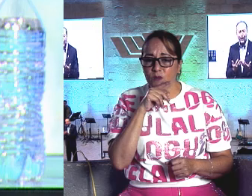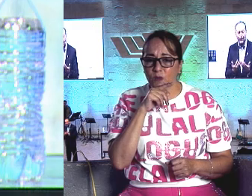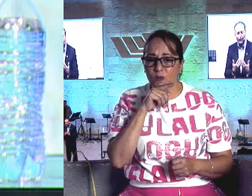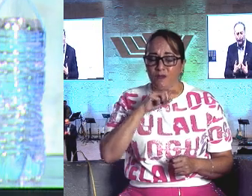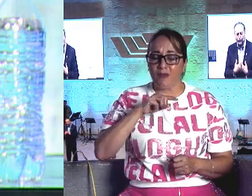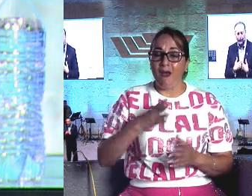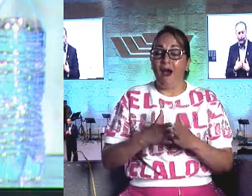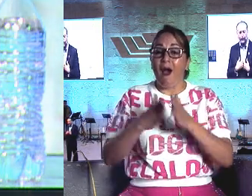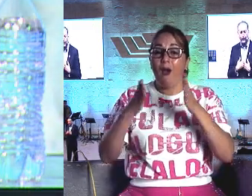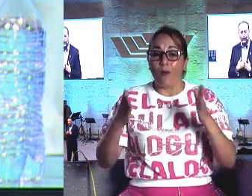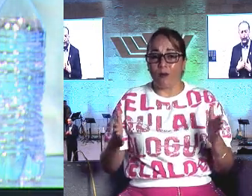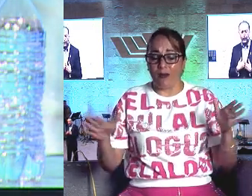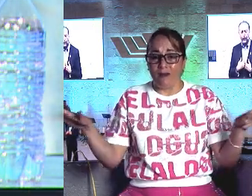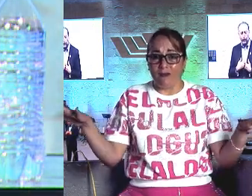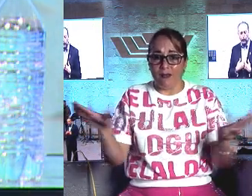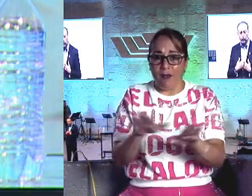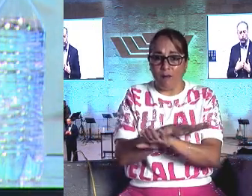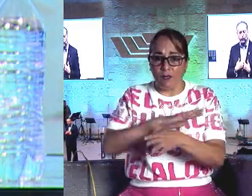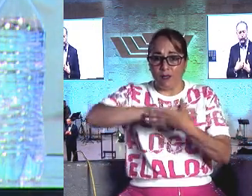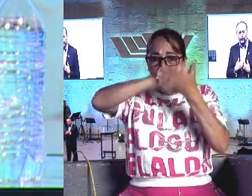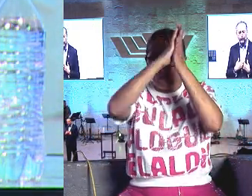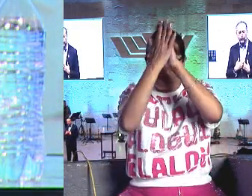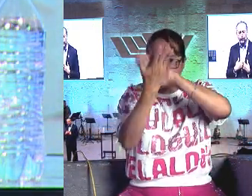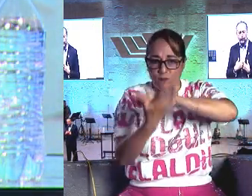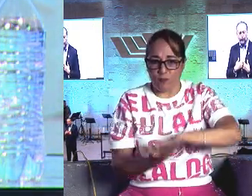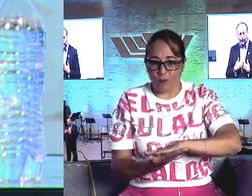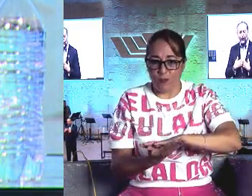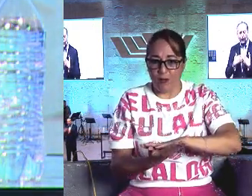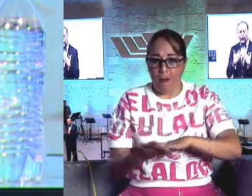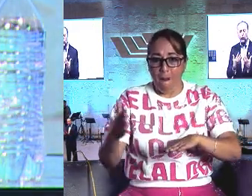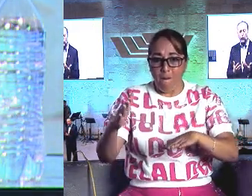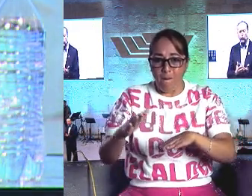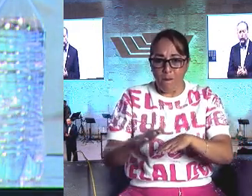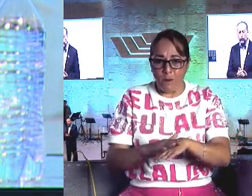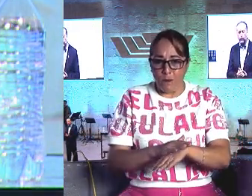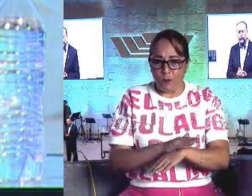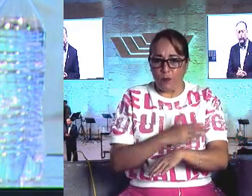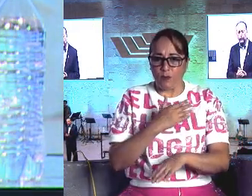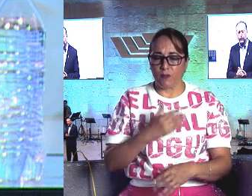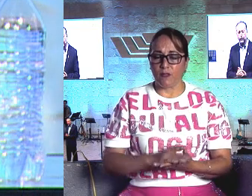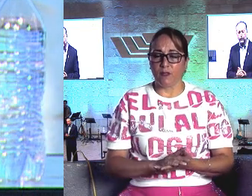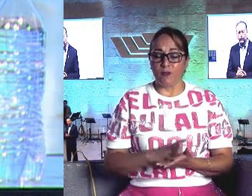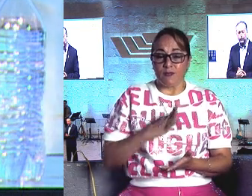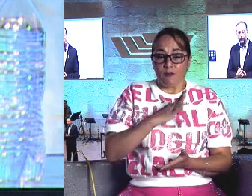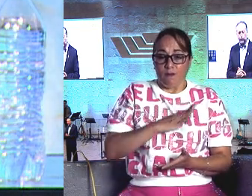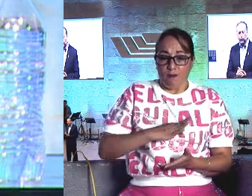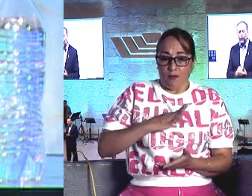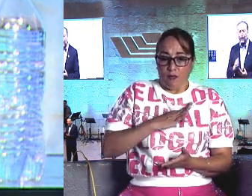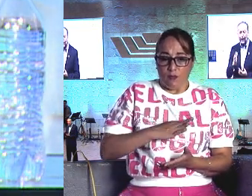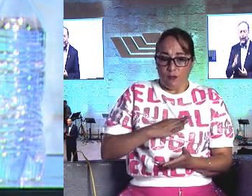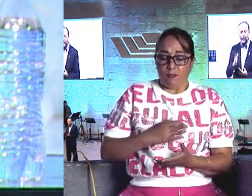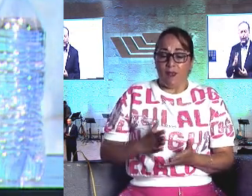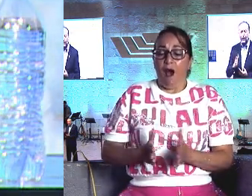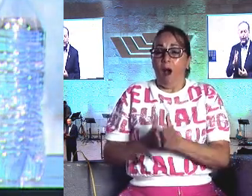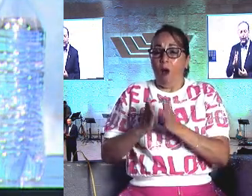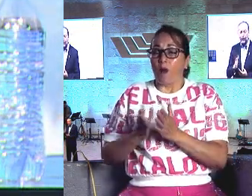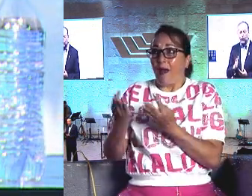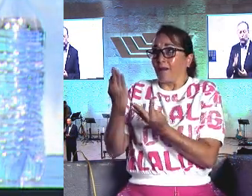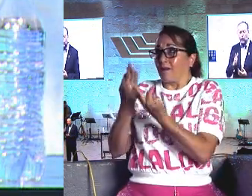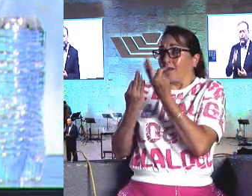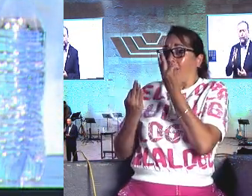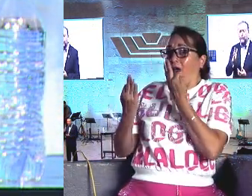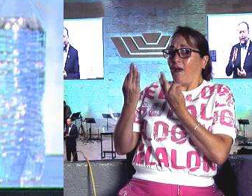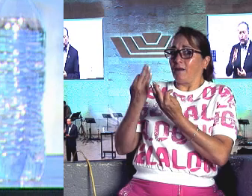felicidad de saber que Dios está tratando contigo porque quiere hacer de ti